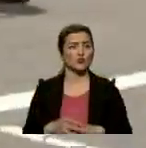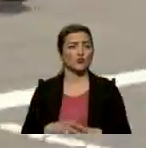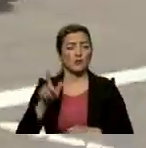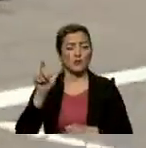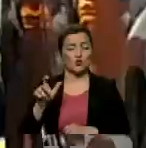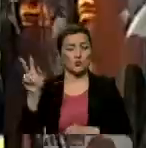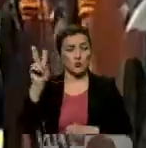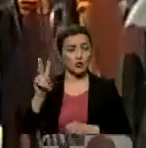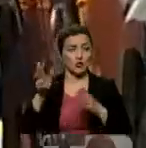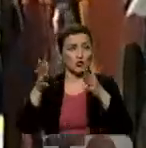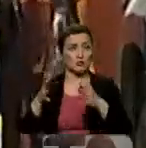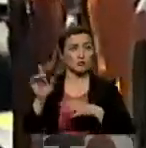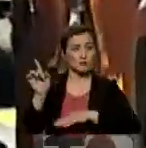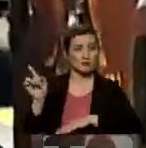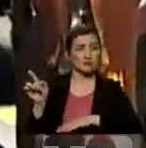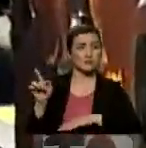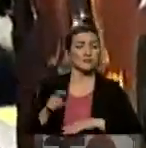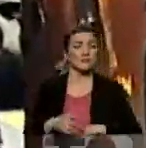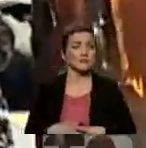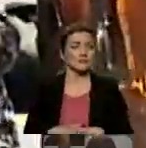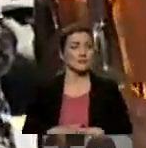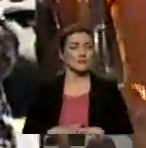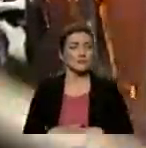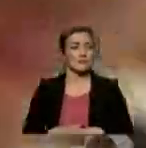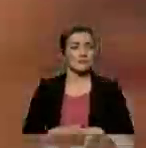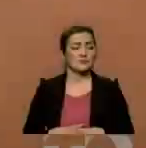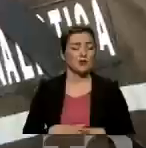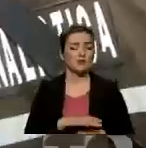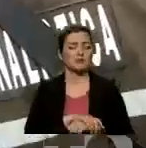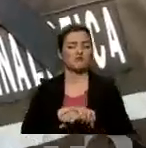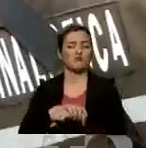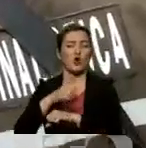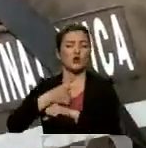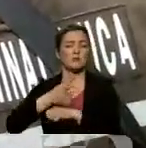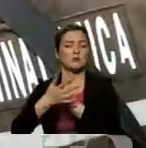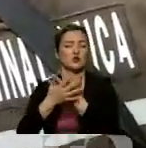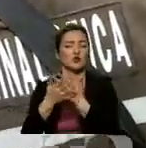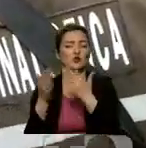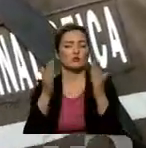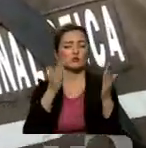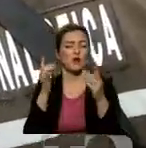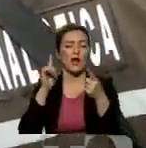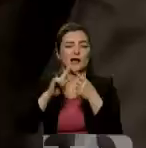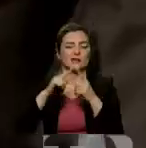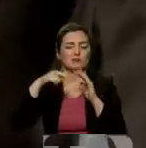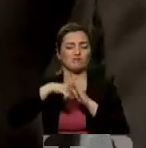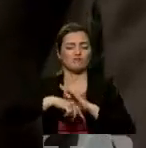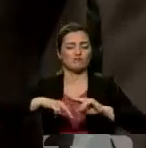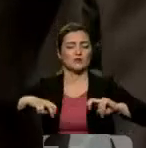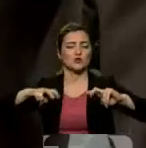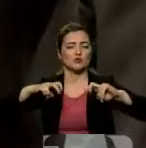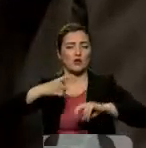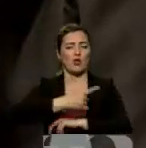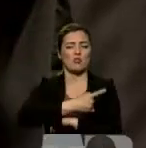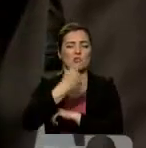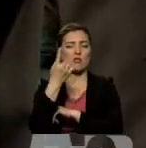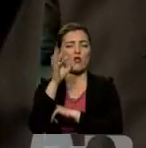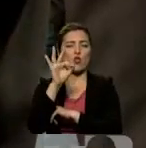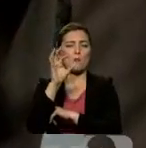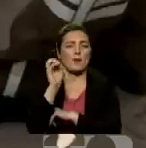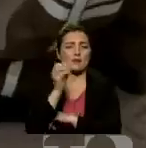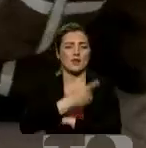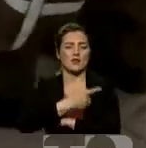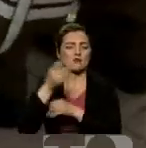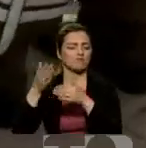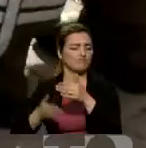ciudadano venezolano sospechoso del crimen se encuentra con prisión preventiva hasta que dure la instrucción fiscal, que son